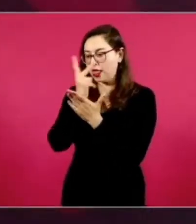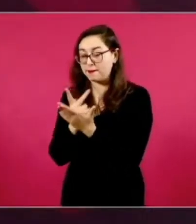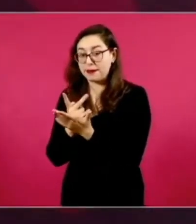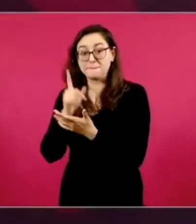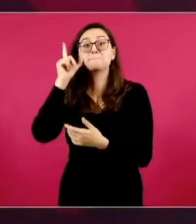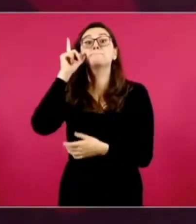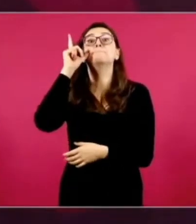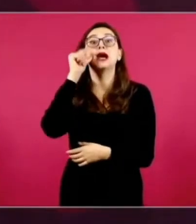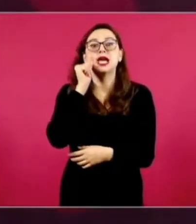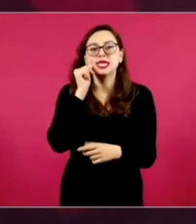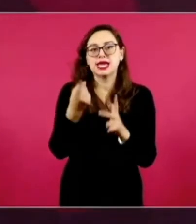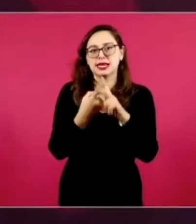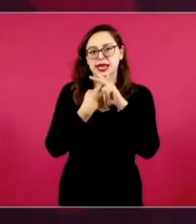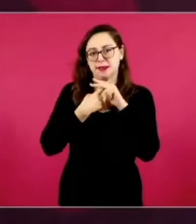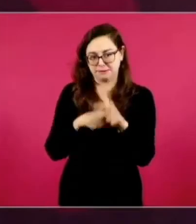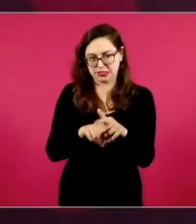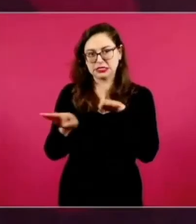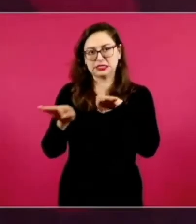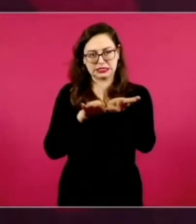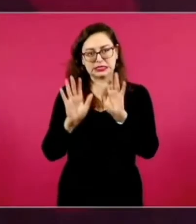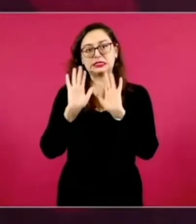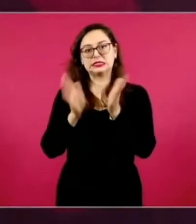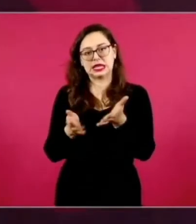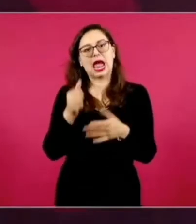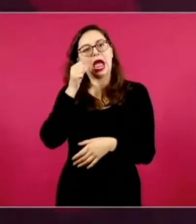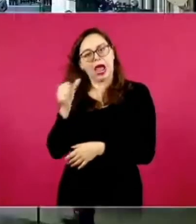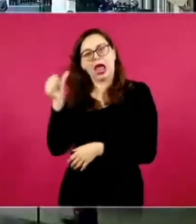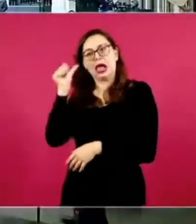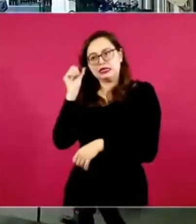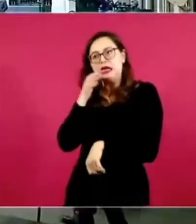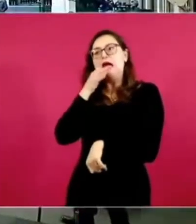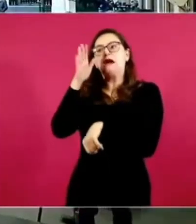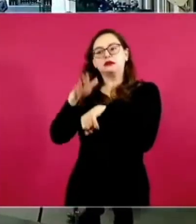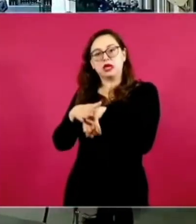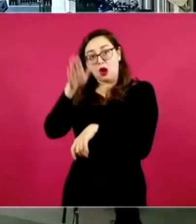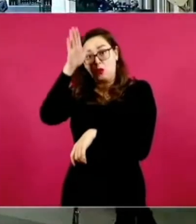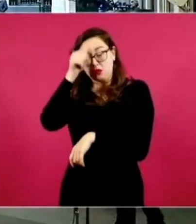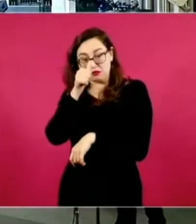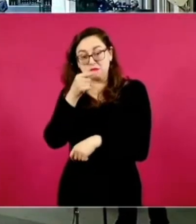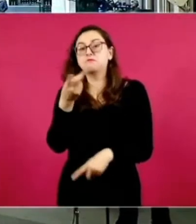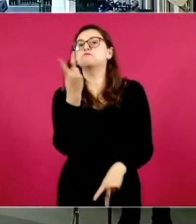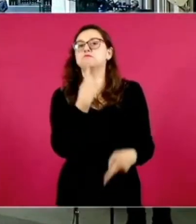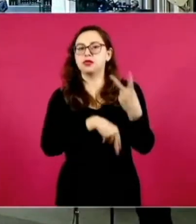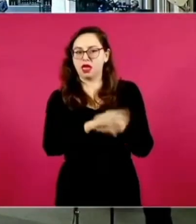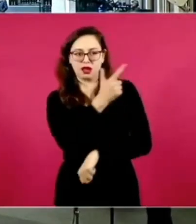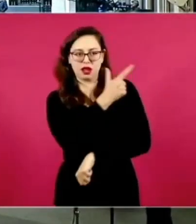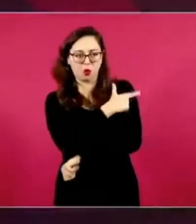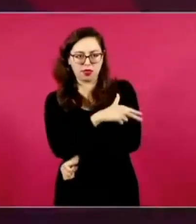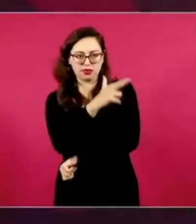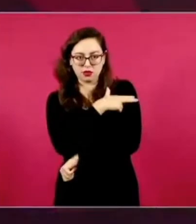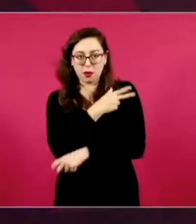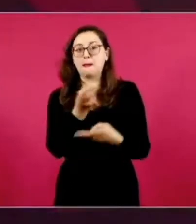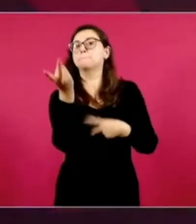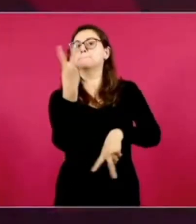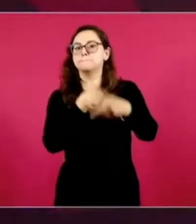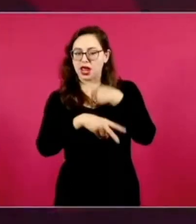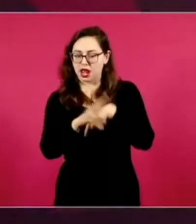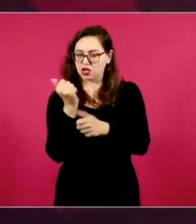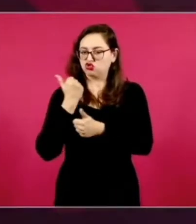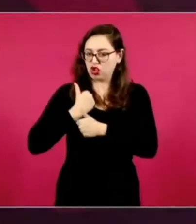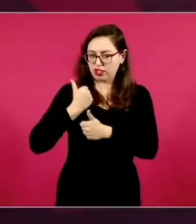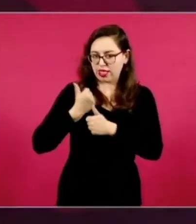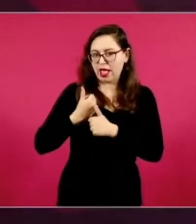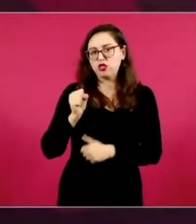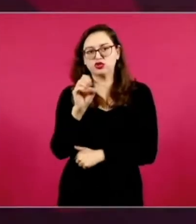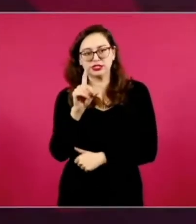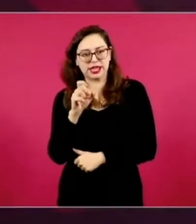por supuesto, con el acompañamiento de la Guardia Nacional y de Sedena para garantizar condiciones de tranquilidad, de paz, de bienestar